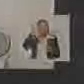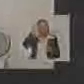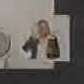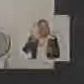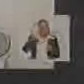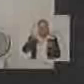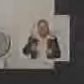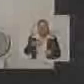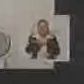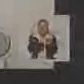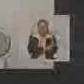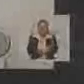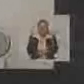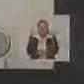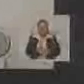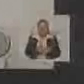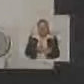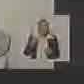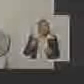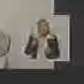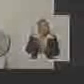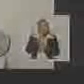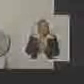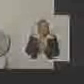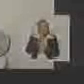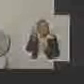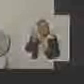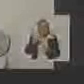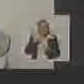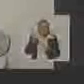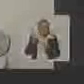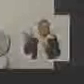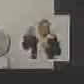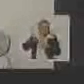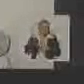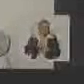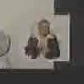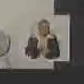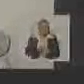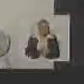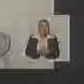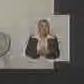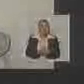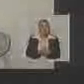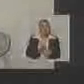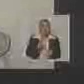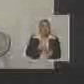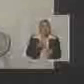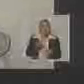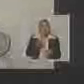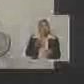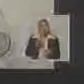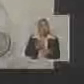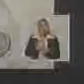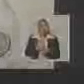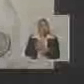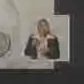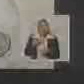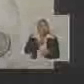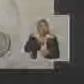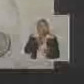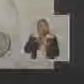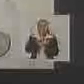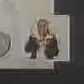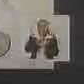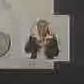nuestra delegación y te voy a invitar a que me contrates. Contrátame porque de esta manera yo voy a